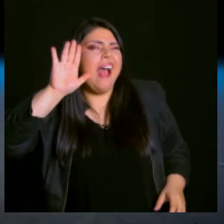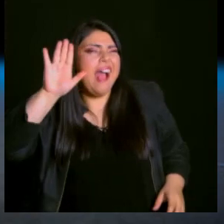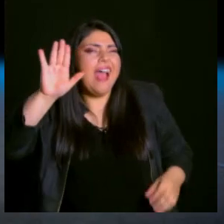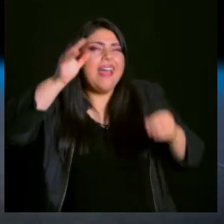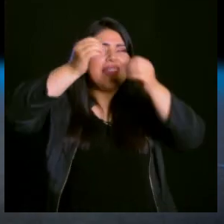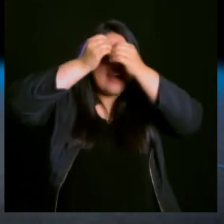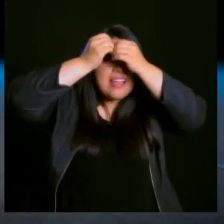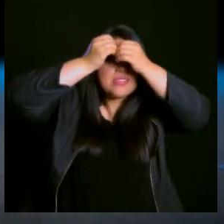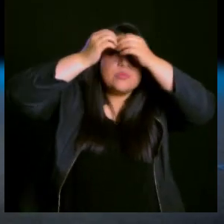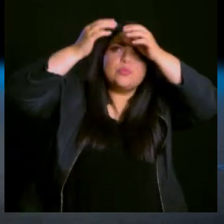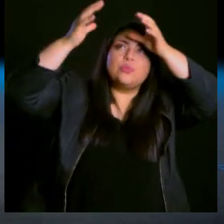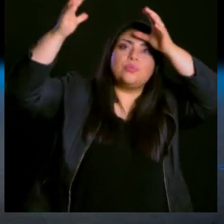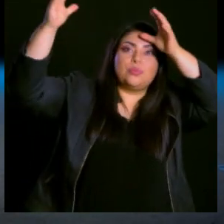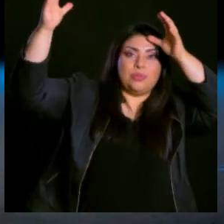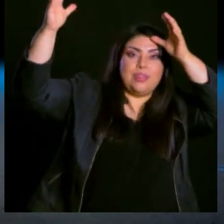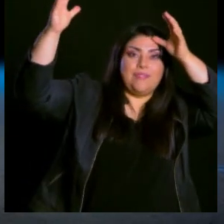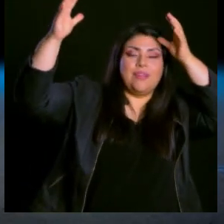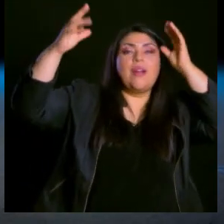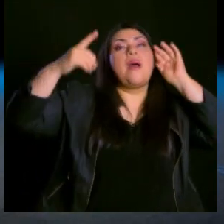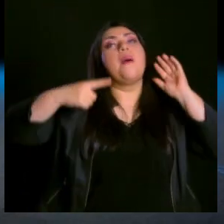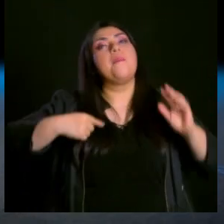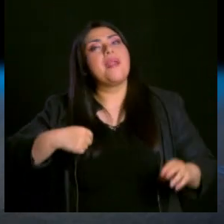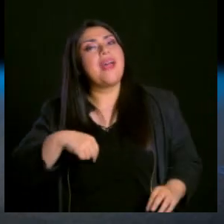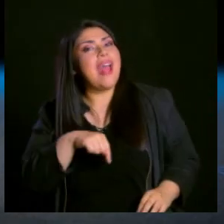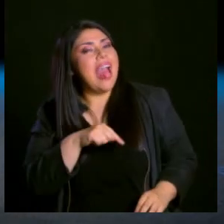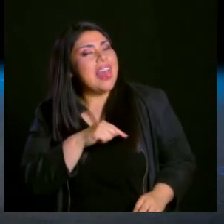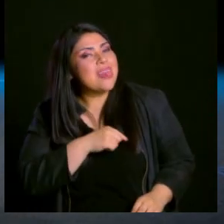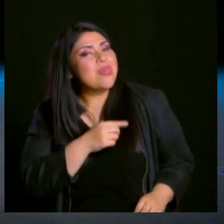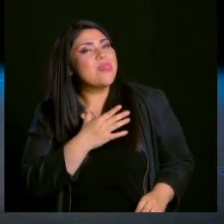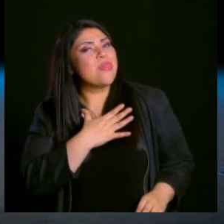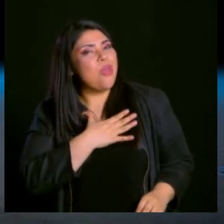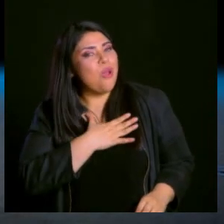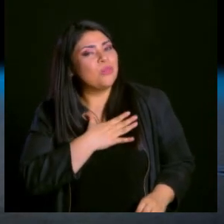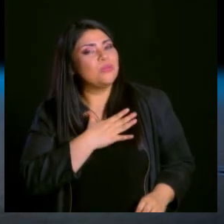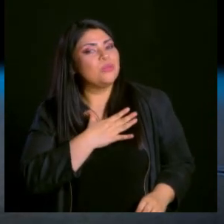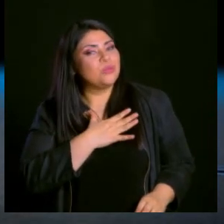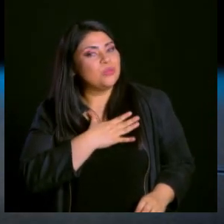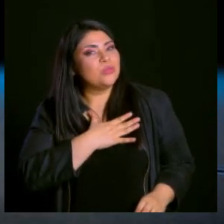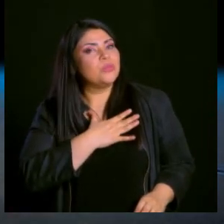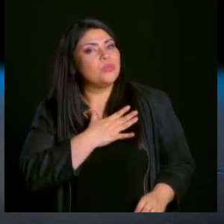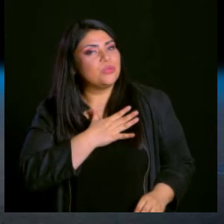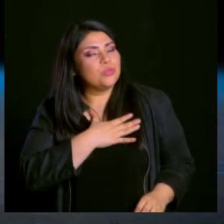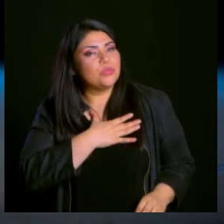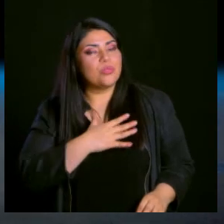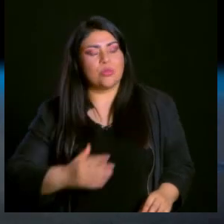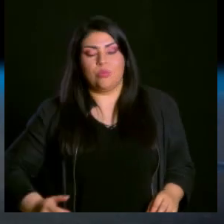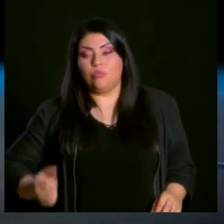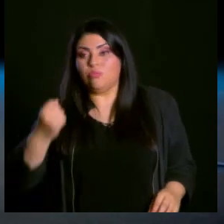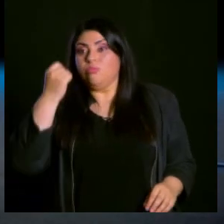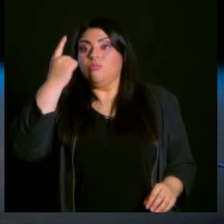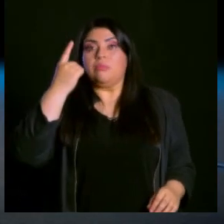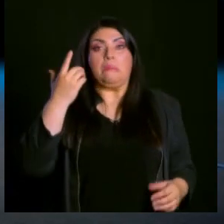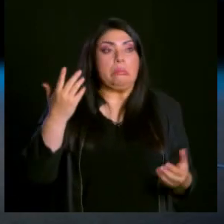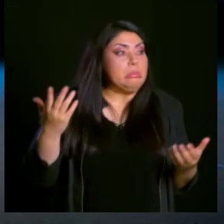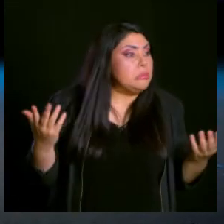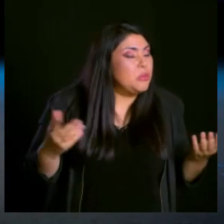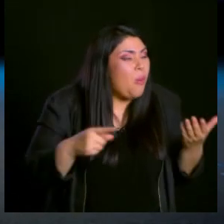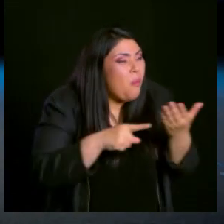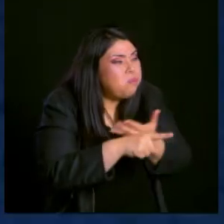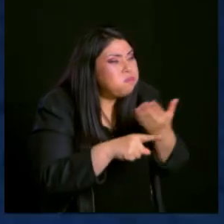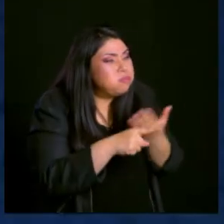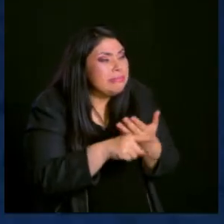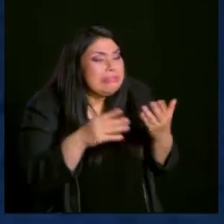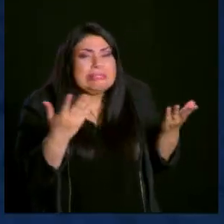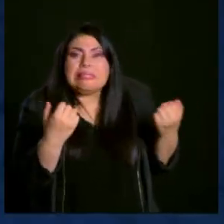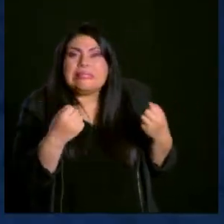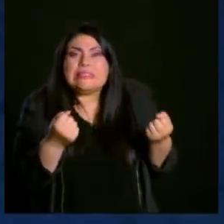que es para nosotros que para que se haga evidente nosotros cuando se viene un problema nos habíamos que hacer pero por